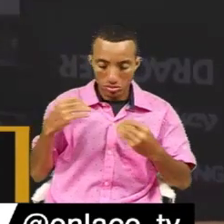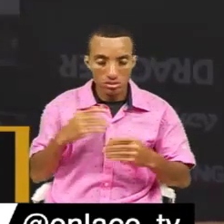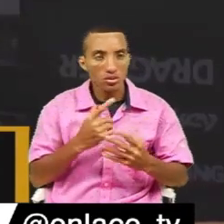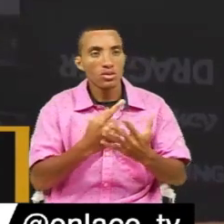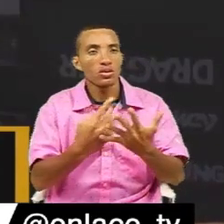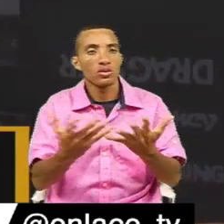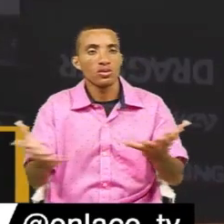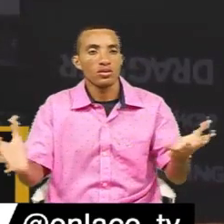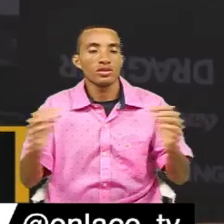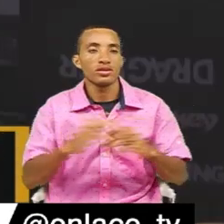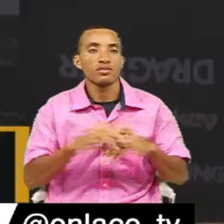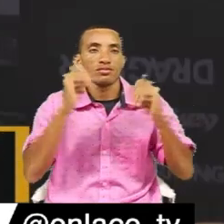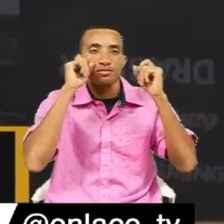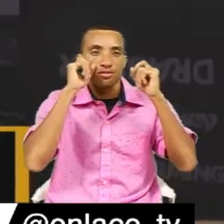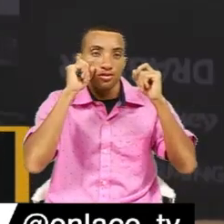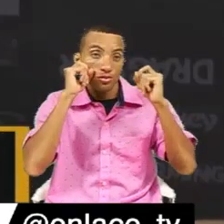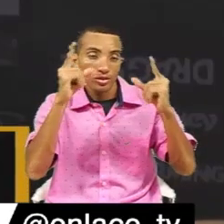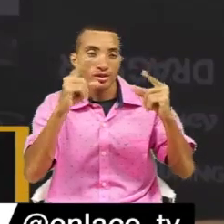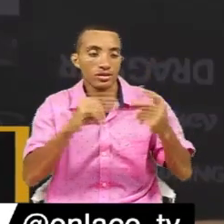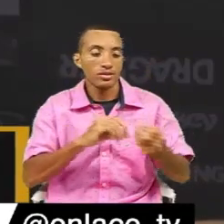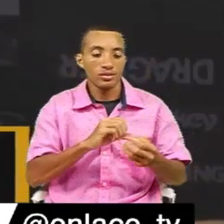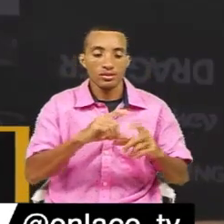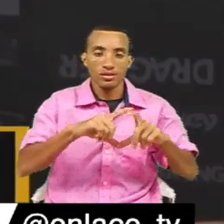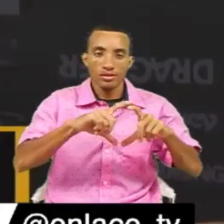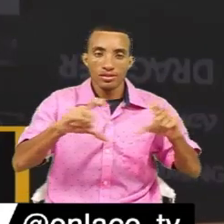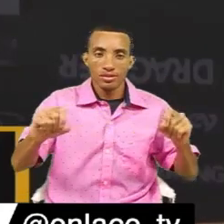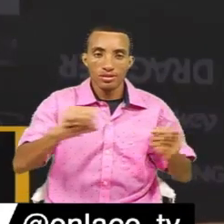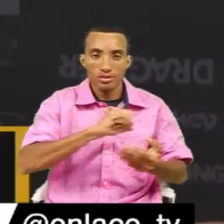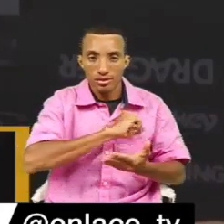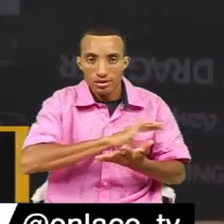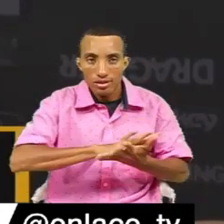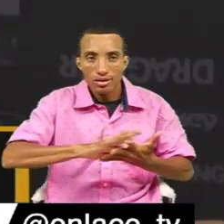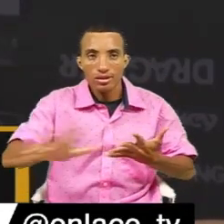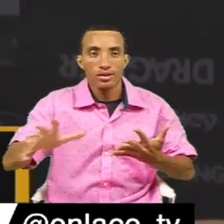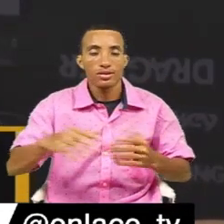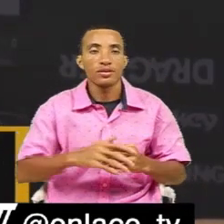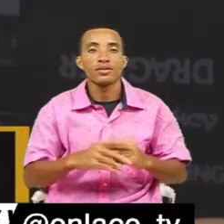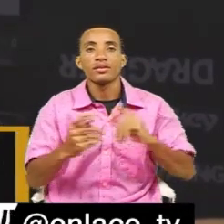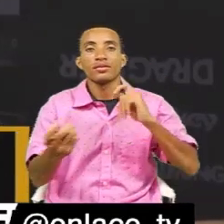otras muchas sorpresas, bonos para que sean cambiados